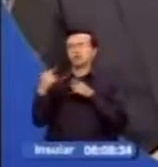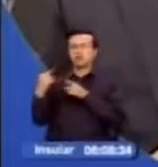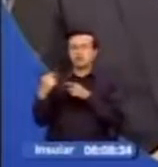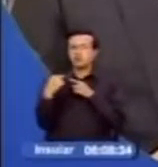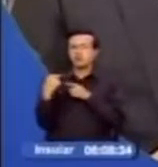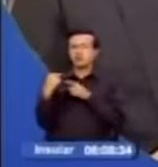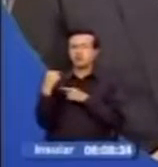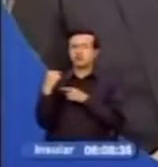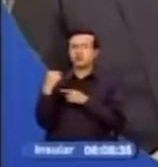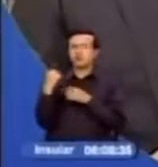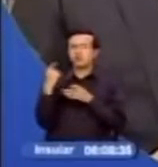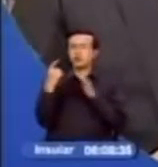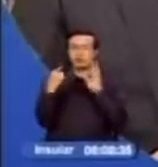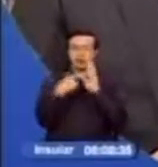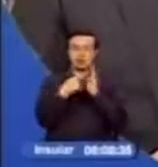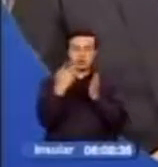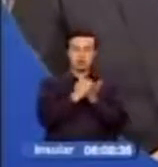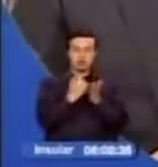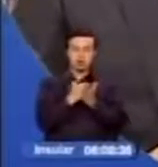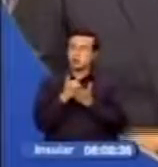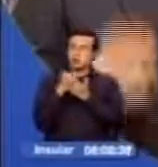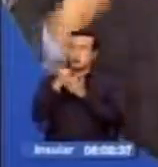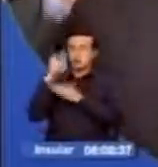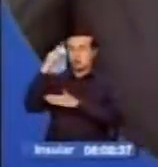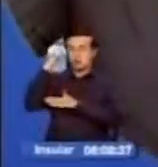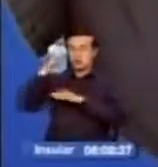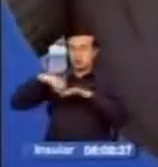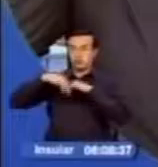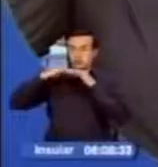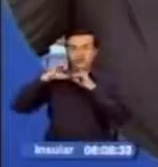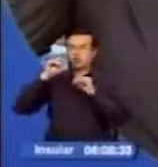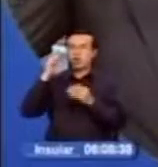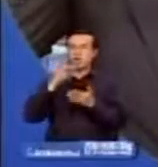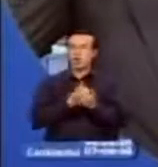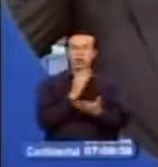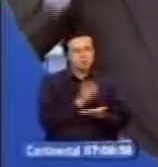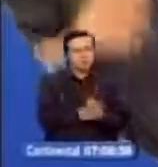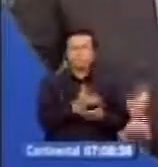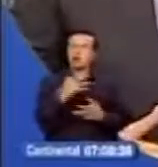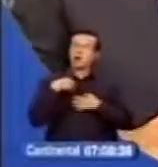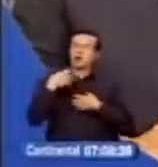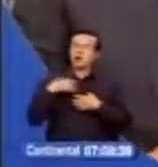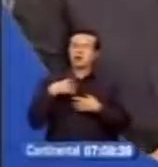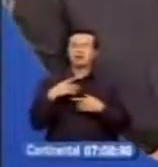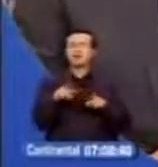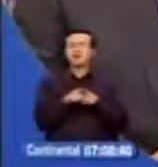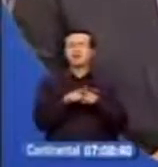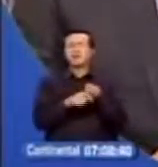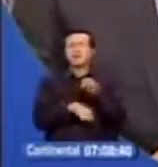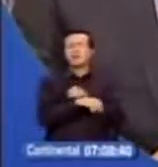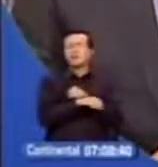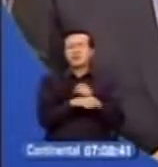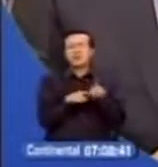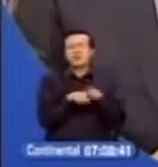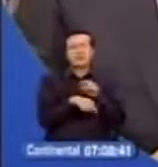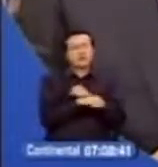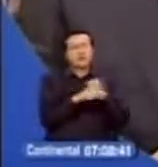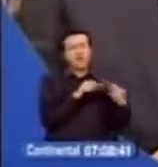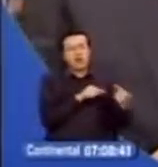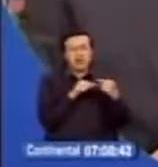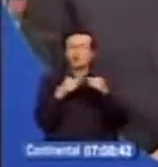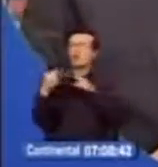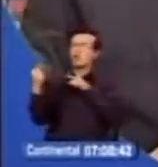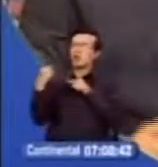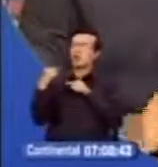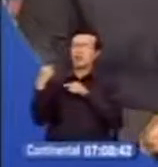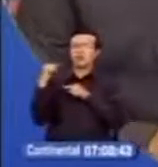de recaudación de recursos que le permita al Estado llevar a cabo su labor. Eso es una futbolización de la política. Entonces, cuando